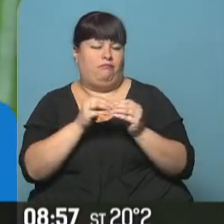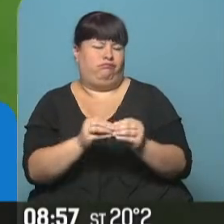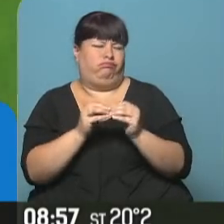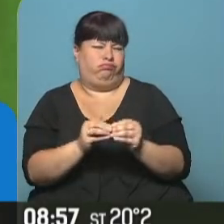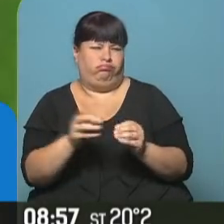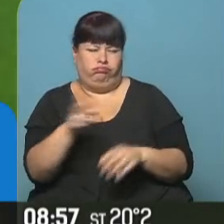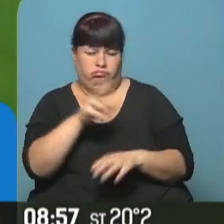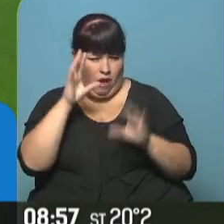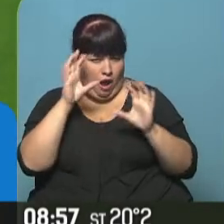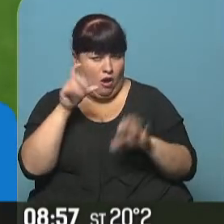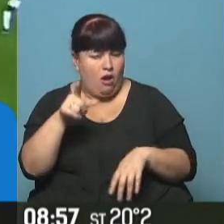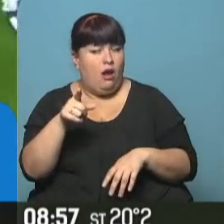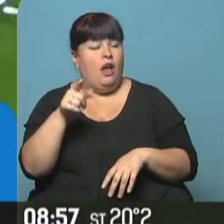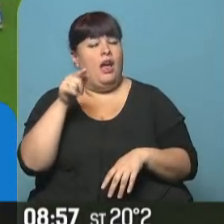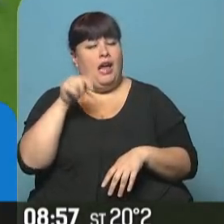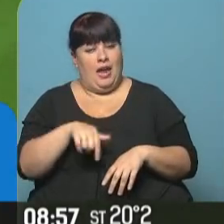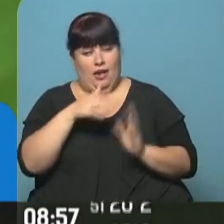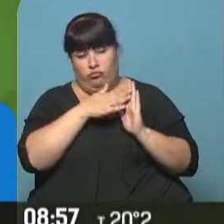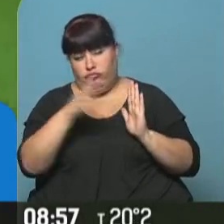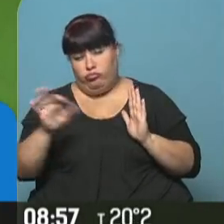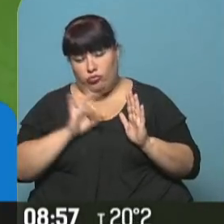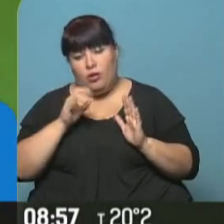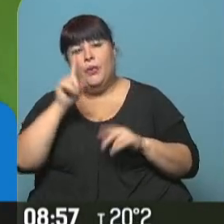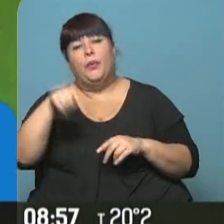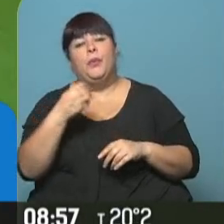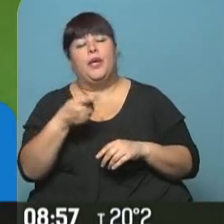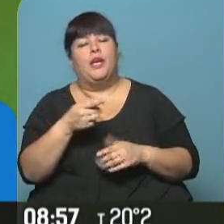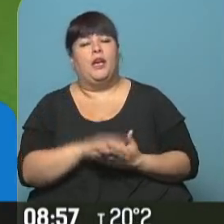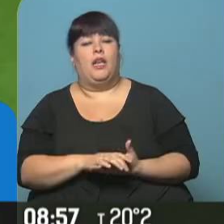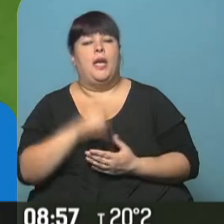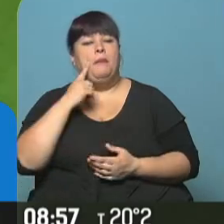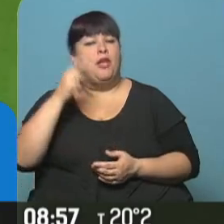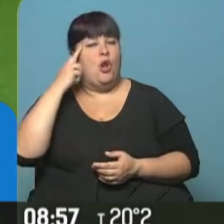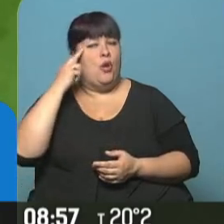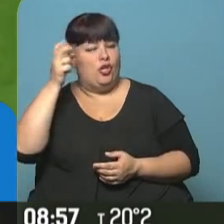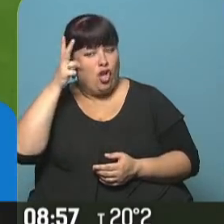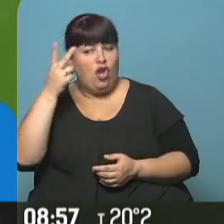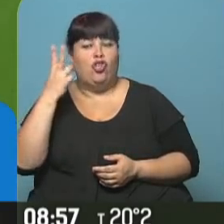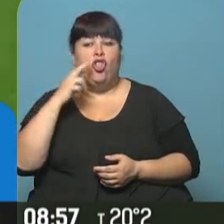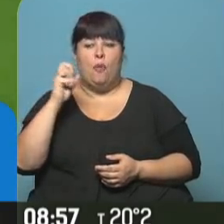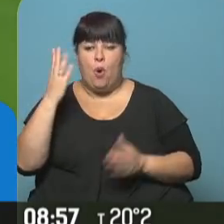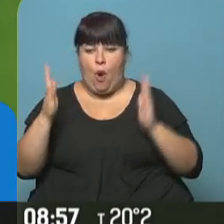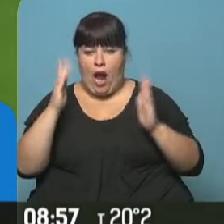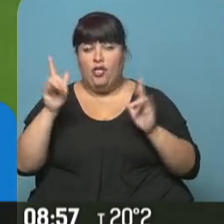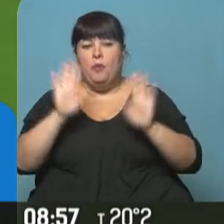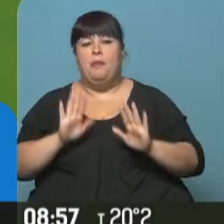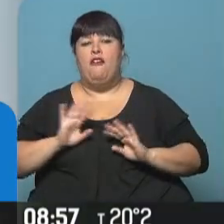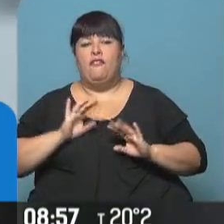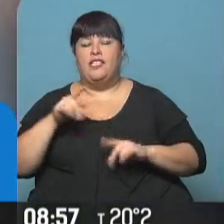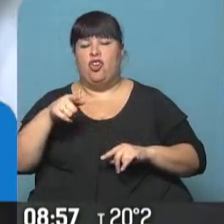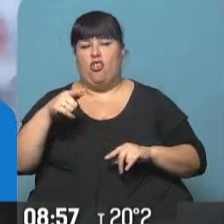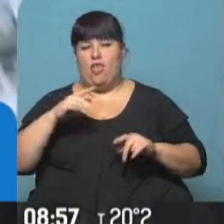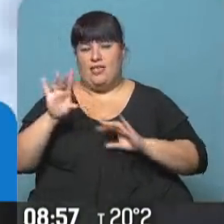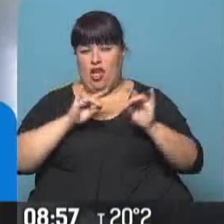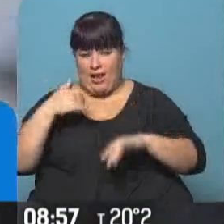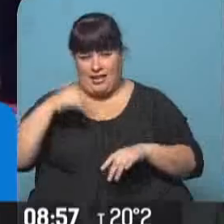amigos recordamos que en esta trayectoria lo llevó a en 1998 y 2004 ser preparador físico de la selección